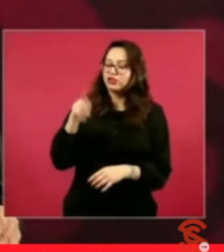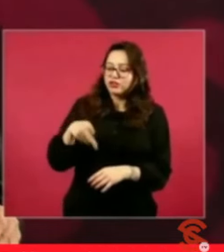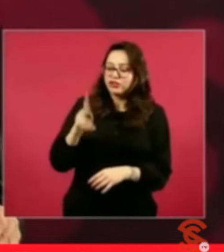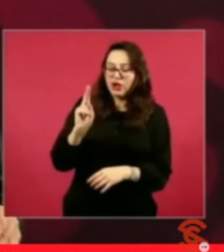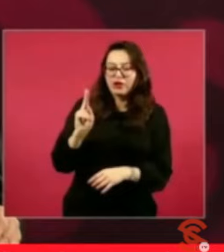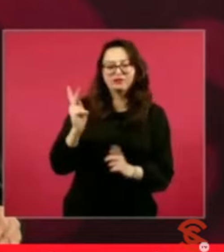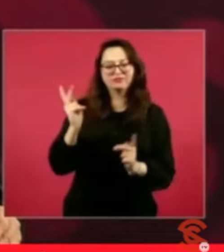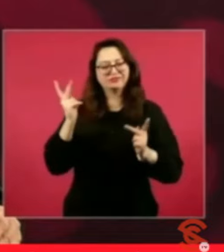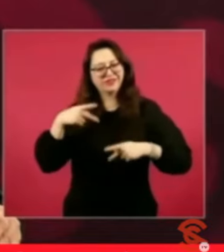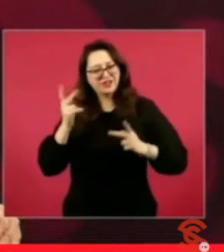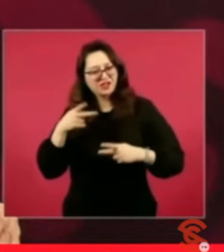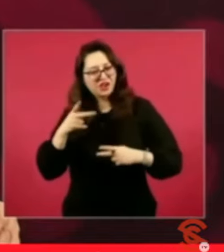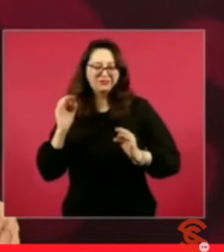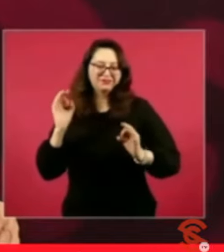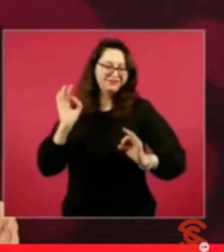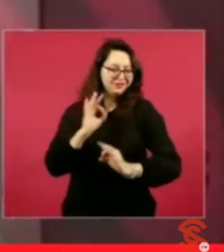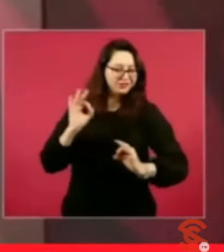to